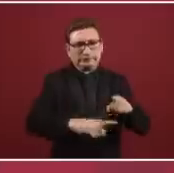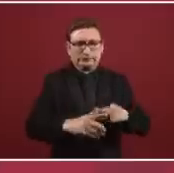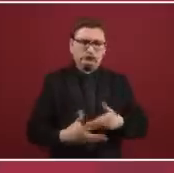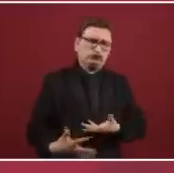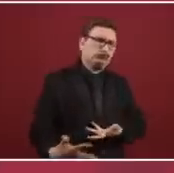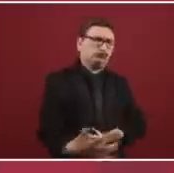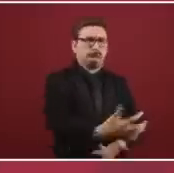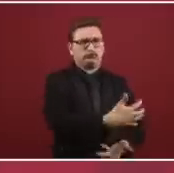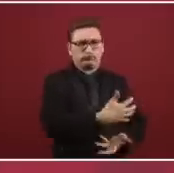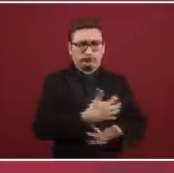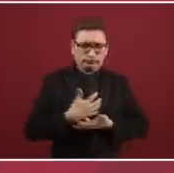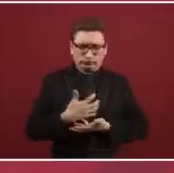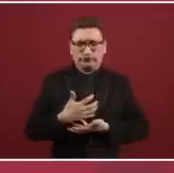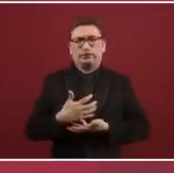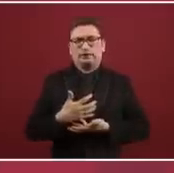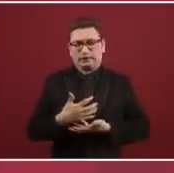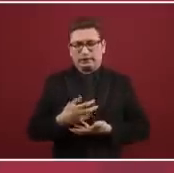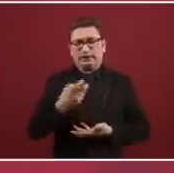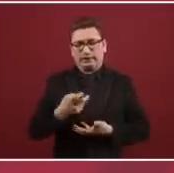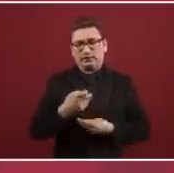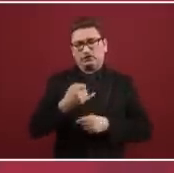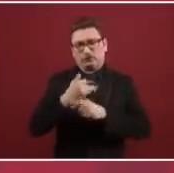desde luego